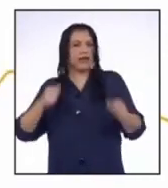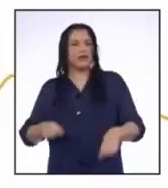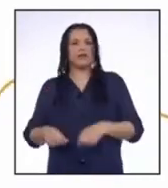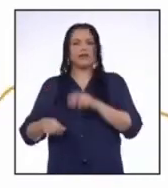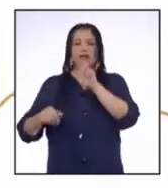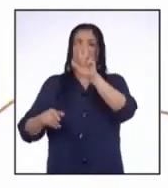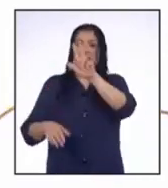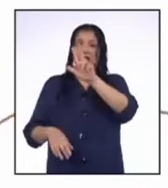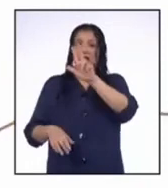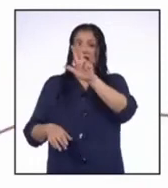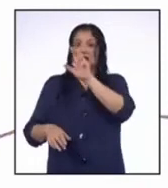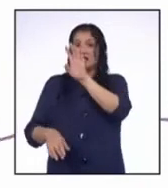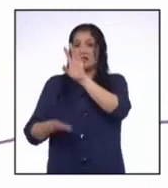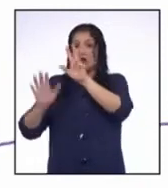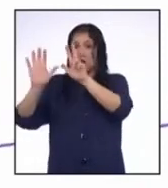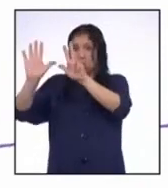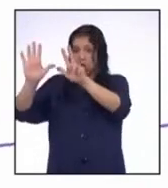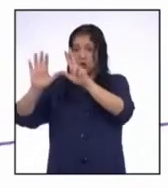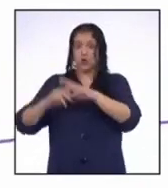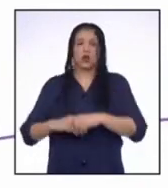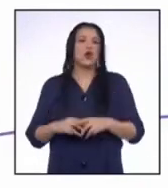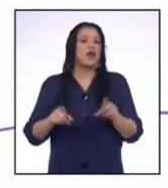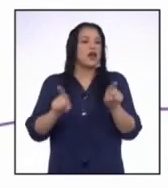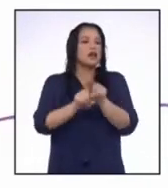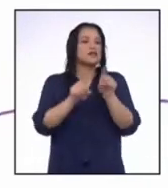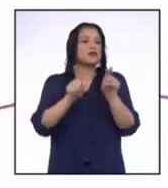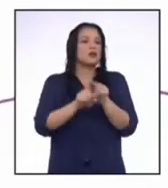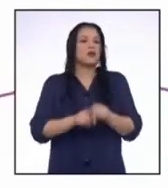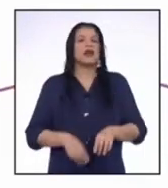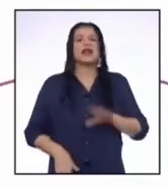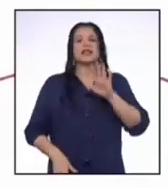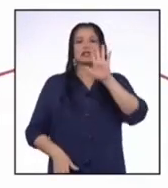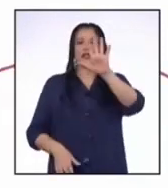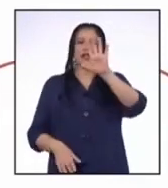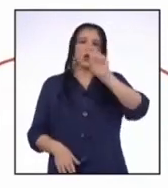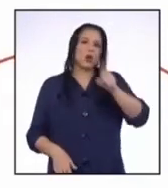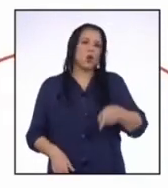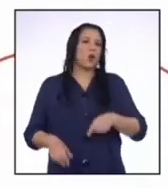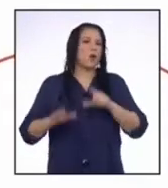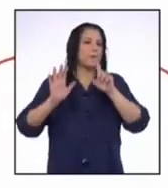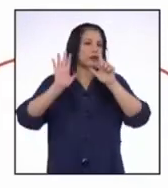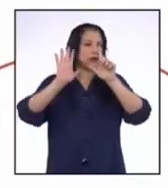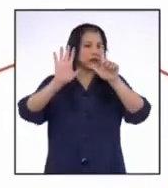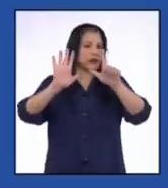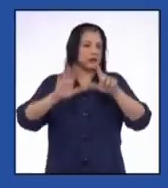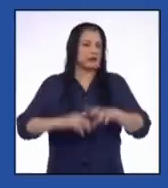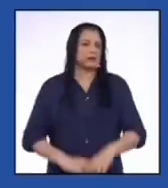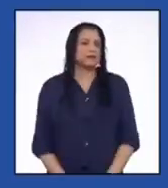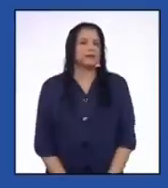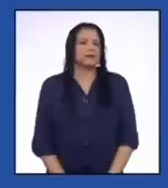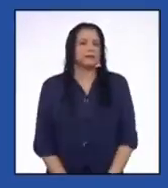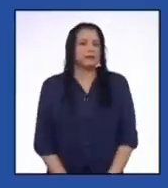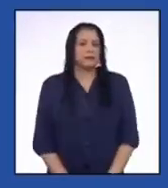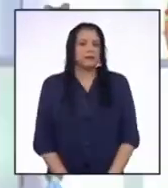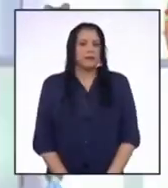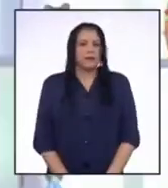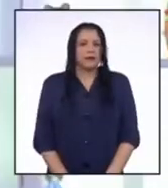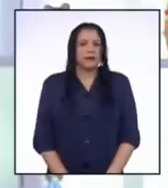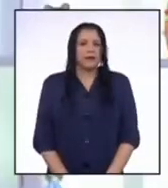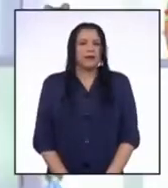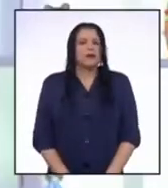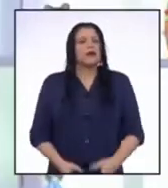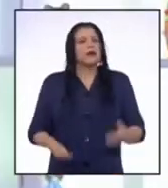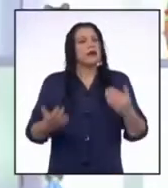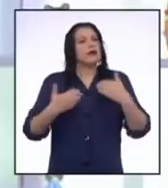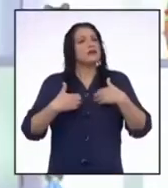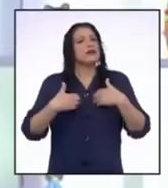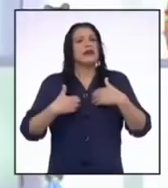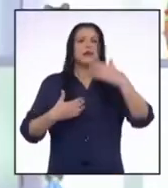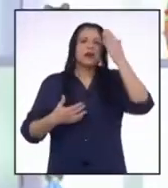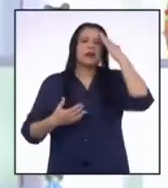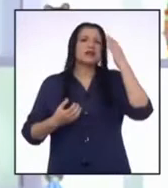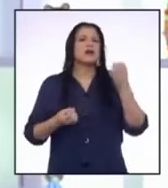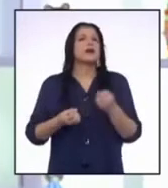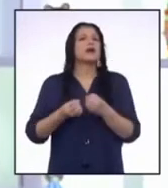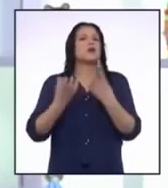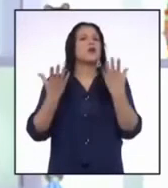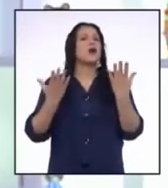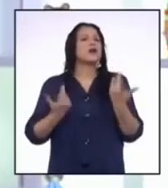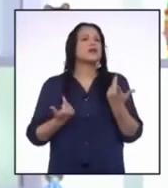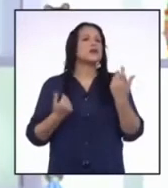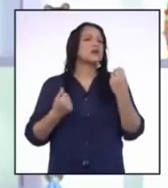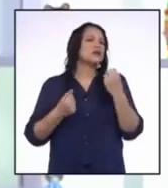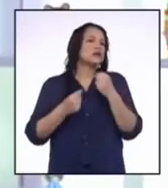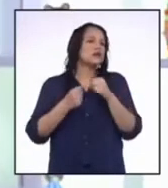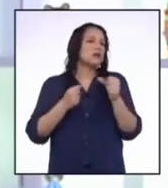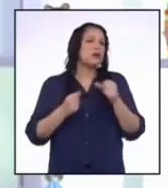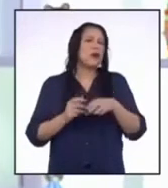3 enteros 8 décimos es igual a 5 enteros 7 décimos. Y si tenemos que calcular la cantidad mínima